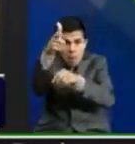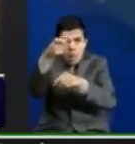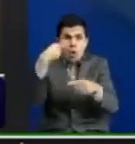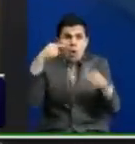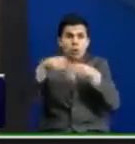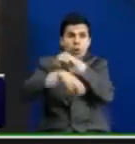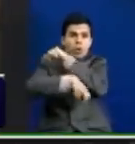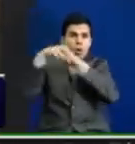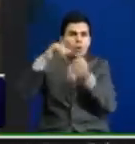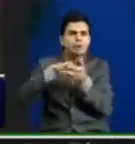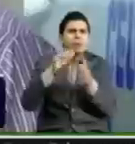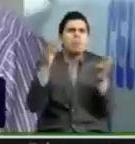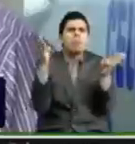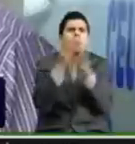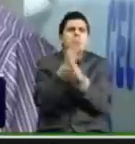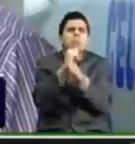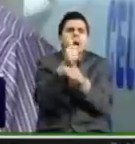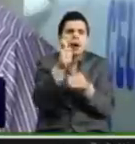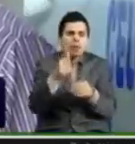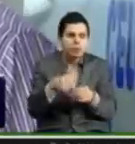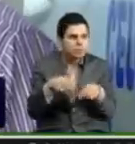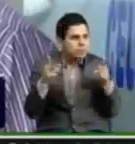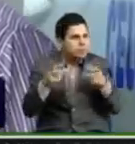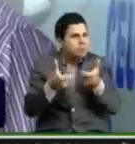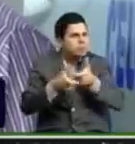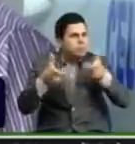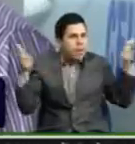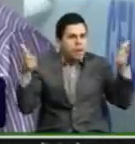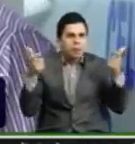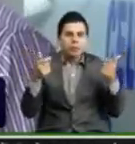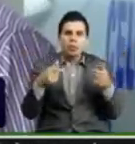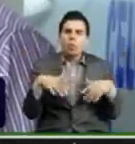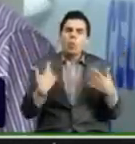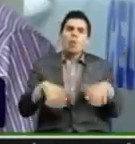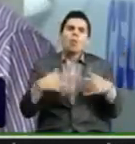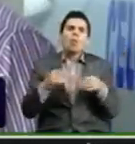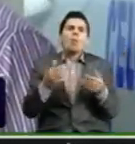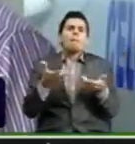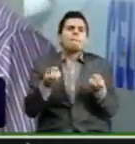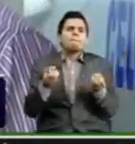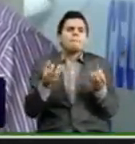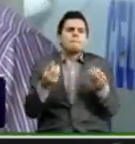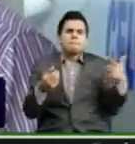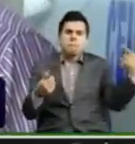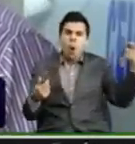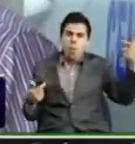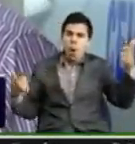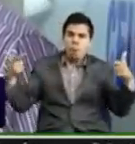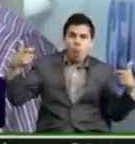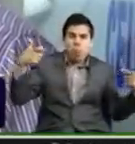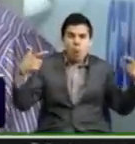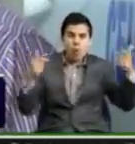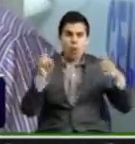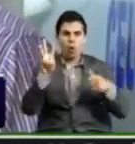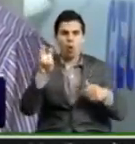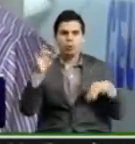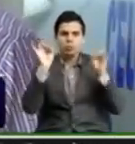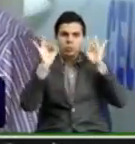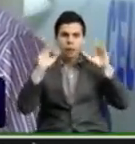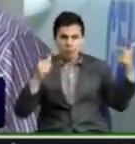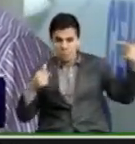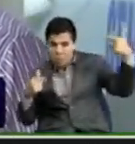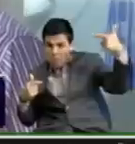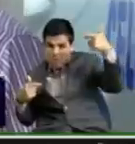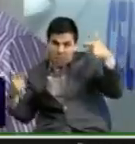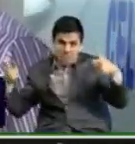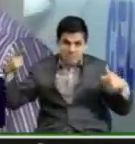el atraco y se arma la balacera. Fueron muchísimos, yo creo que hubo un promedio de más de 8 tiros entre el cruce que